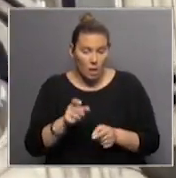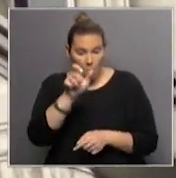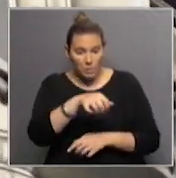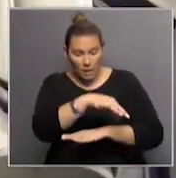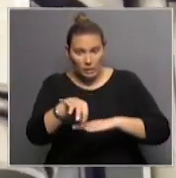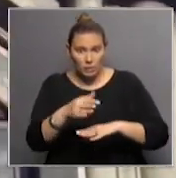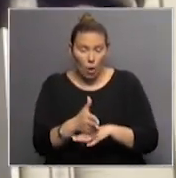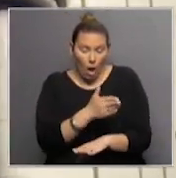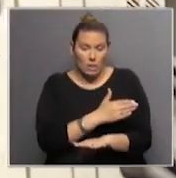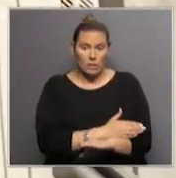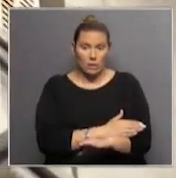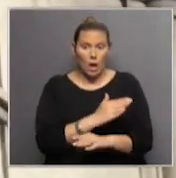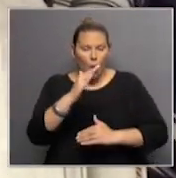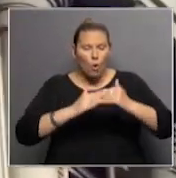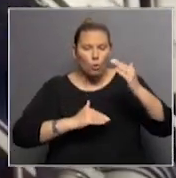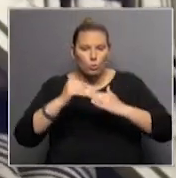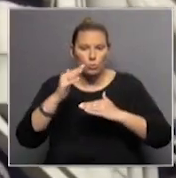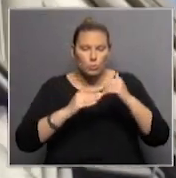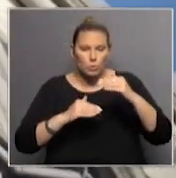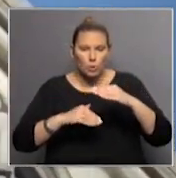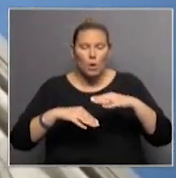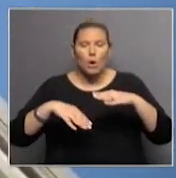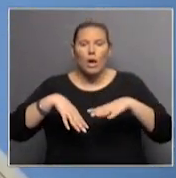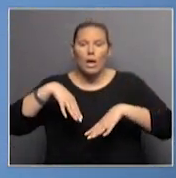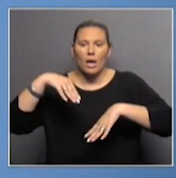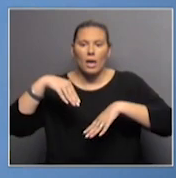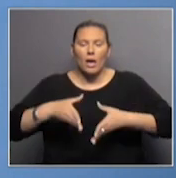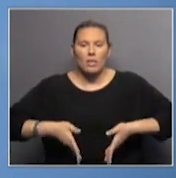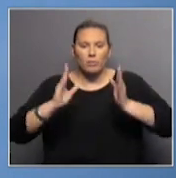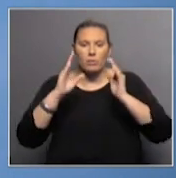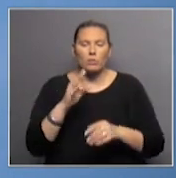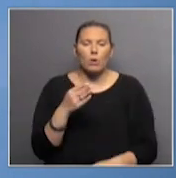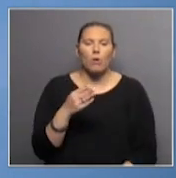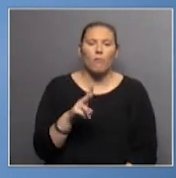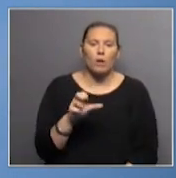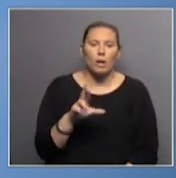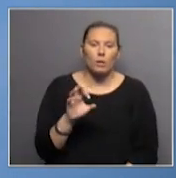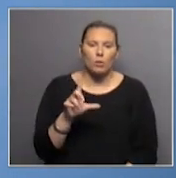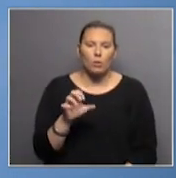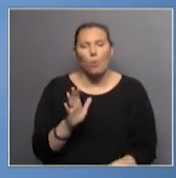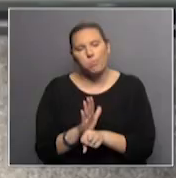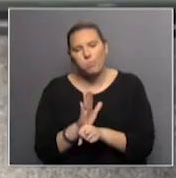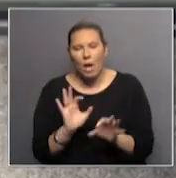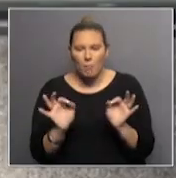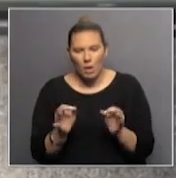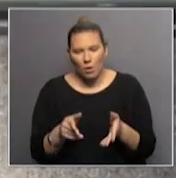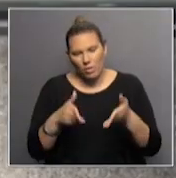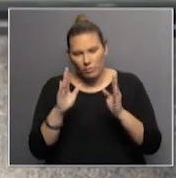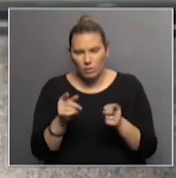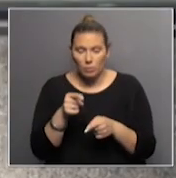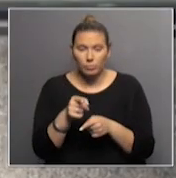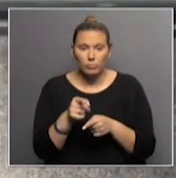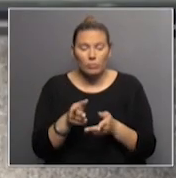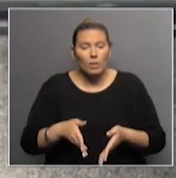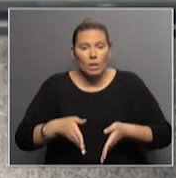Palanti previamente había construido el edificio Barolo en la Avenida de Mayo, en Buenos Aires, que nosotros decimos que es su hermano, un